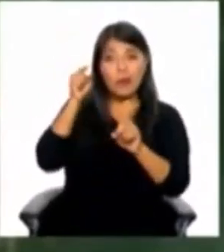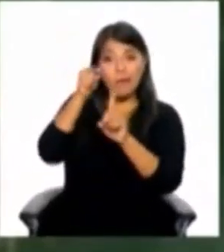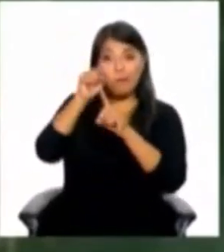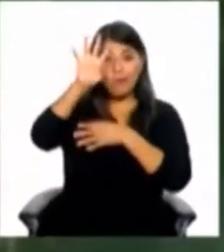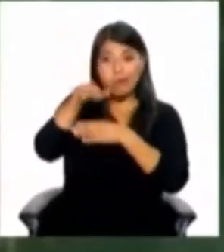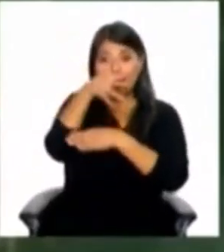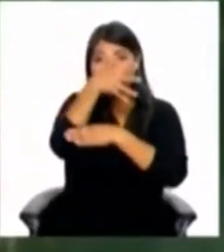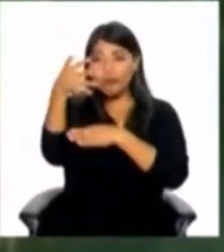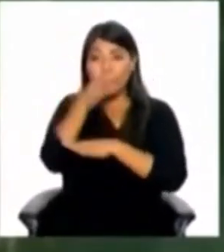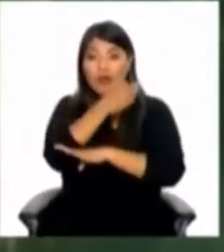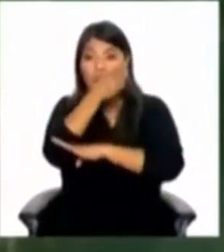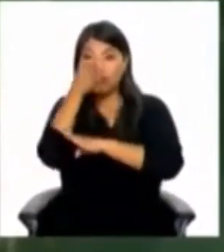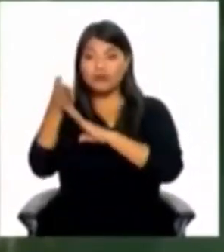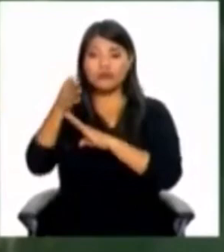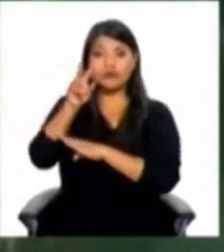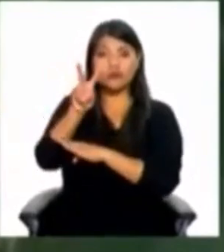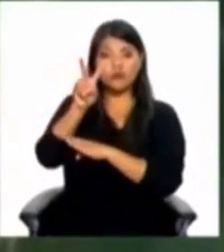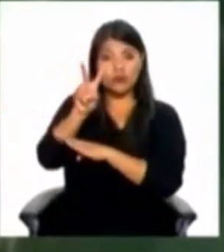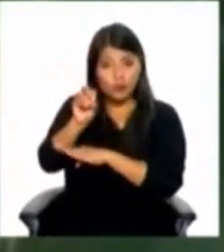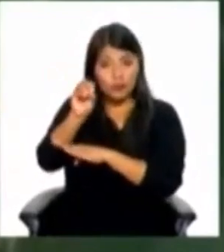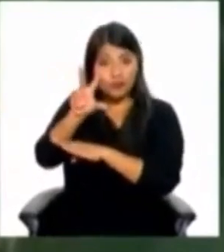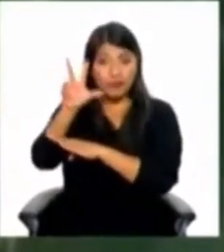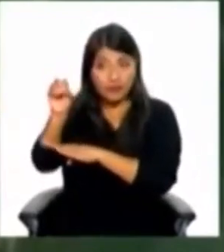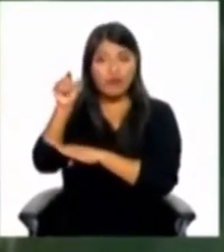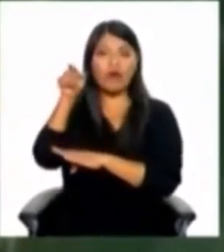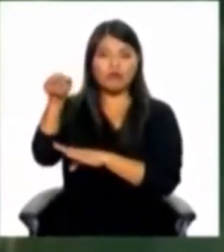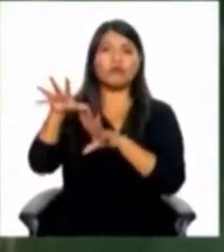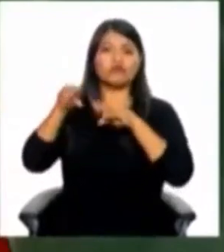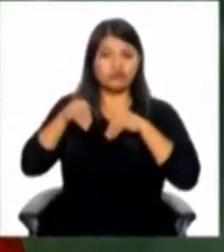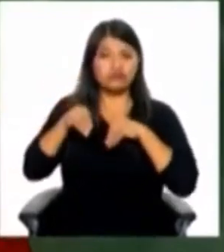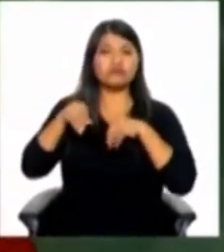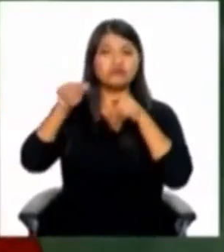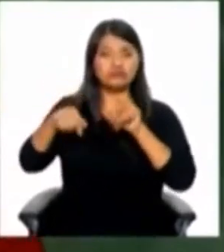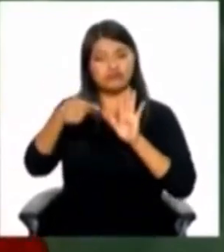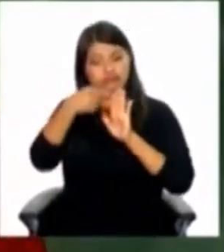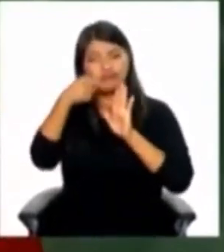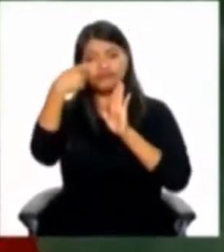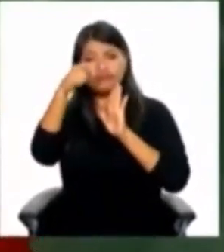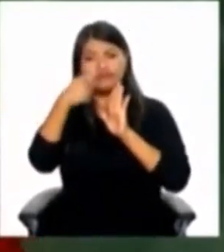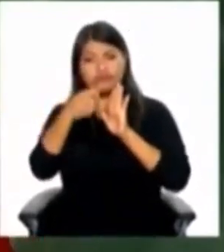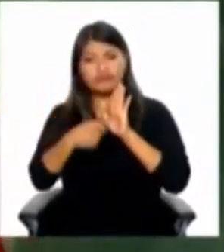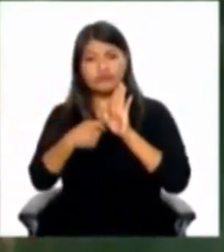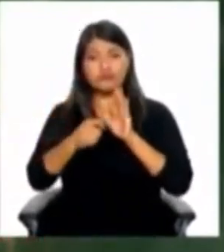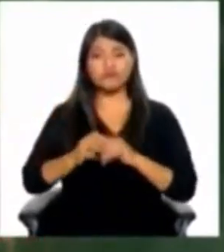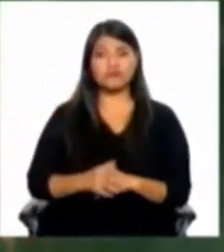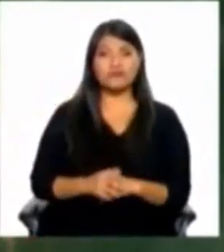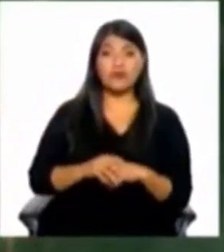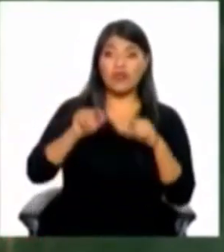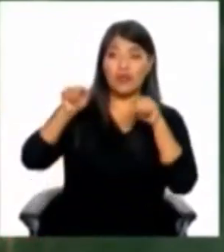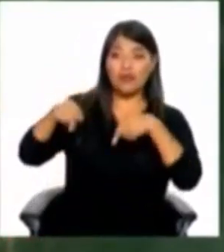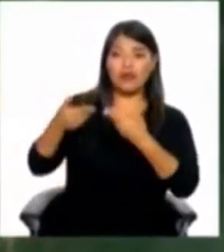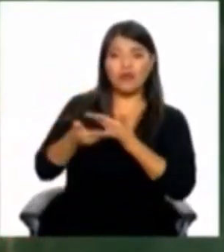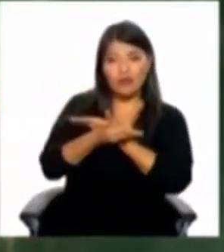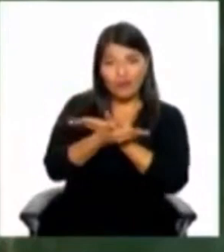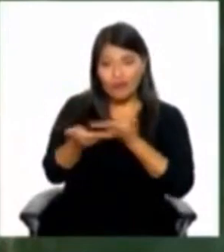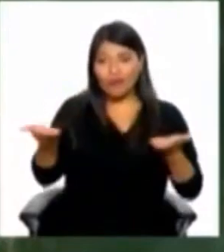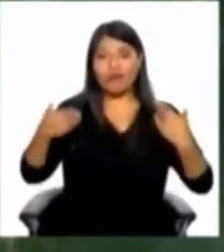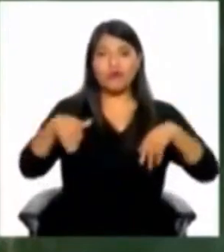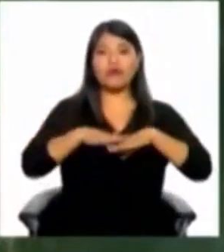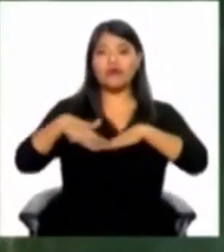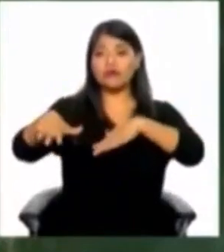Agenda 2030. Hoy, en este foro, quiero reafirmar la voz del Perú para que